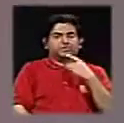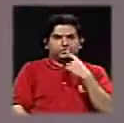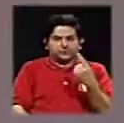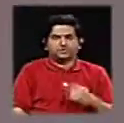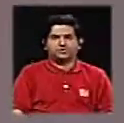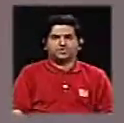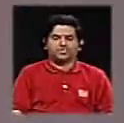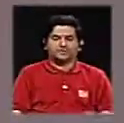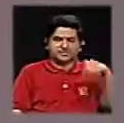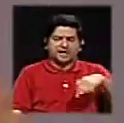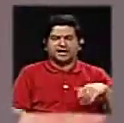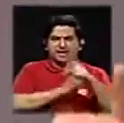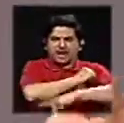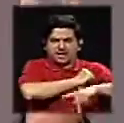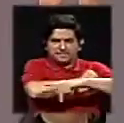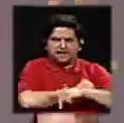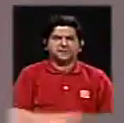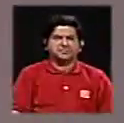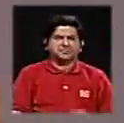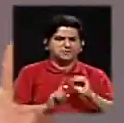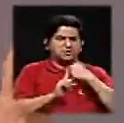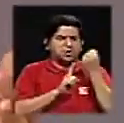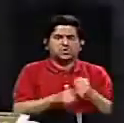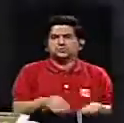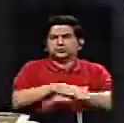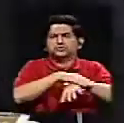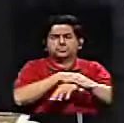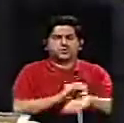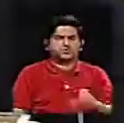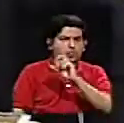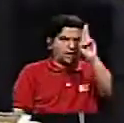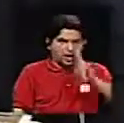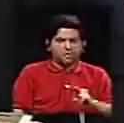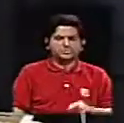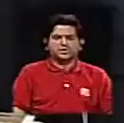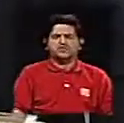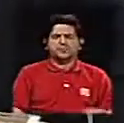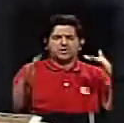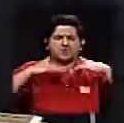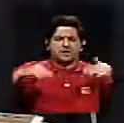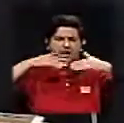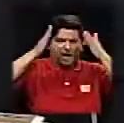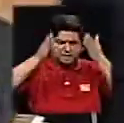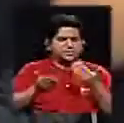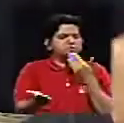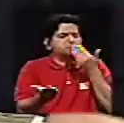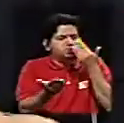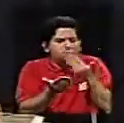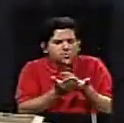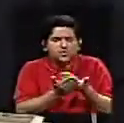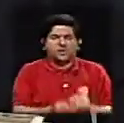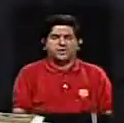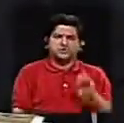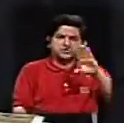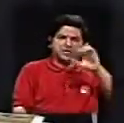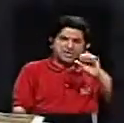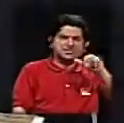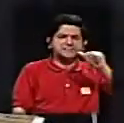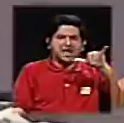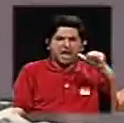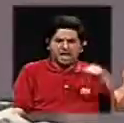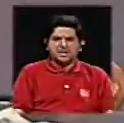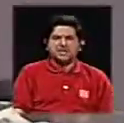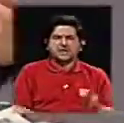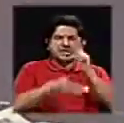la legalidad de nuestro país, o algo aleatorio. Se sabe, Costa Rica tiene meteorólogos buenísimos, tiene hidrólogos buenísimos en el ICE, en acueductos y alcantarillados,